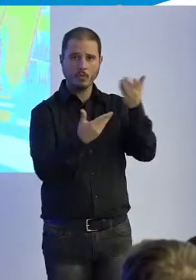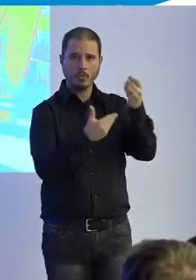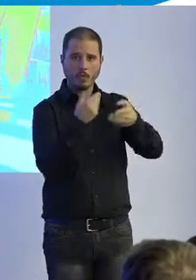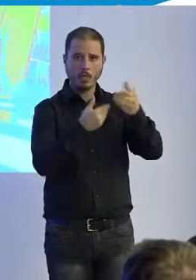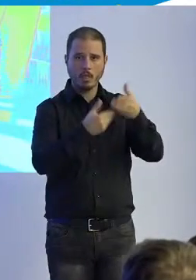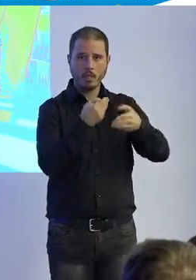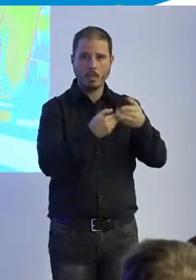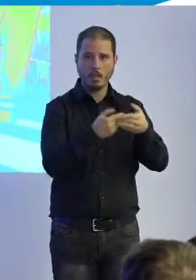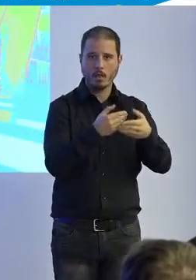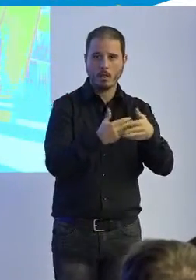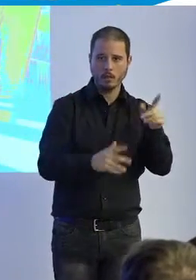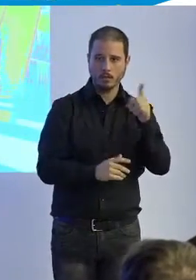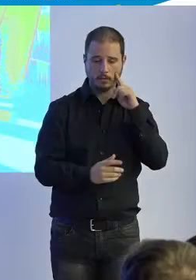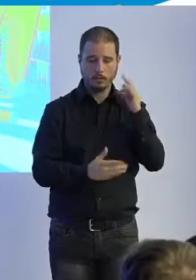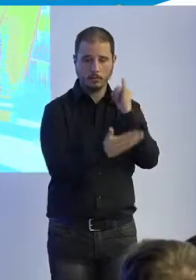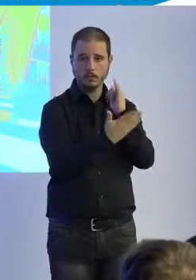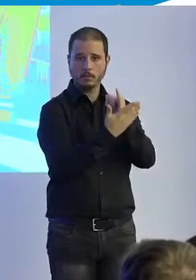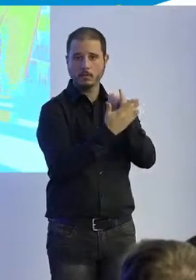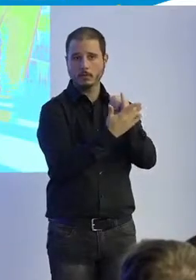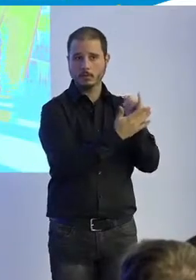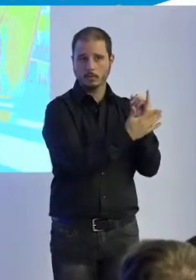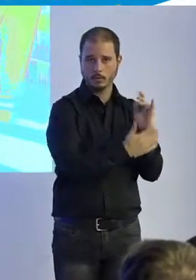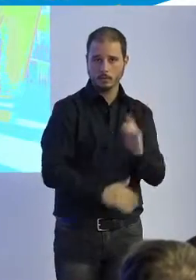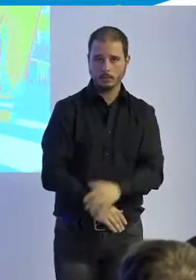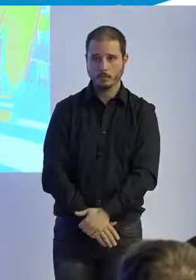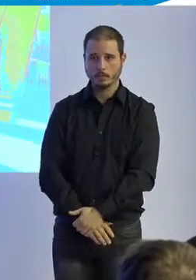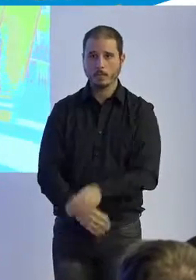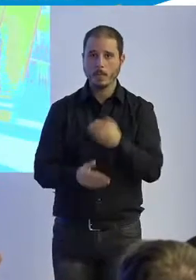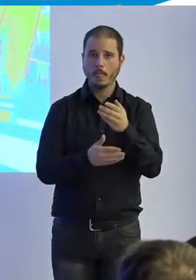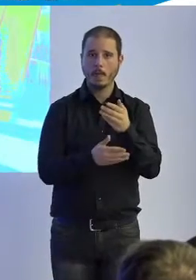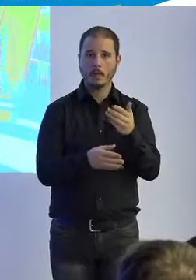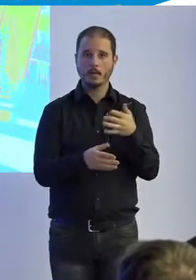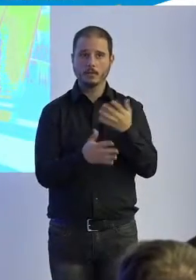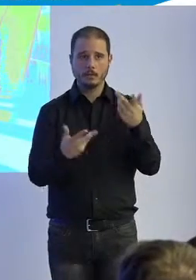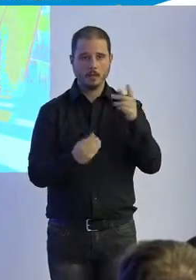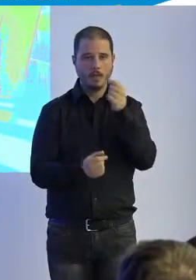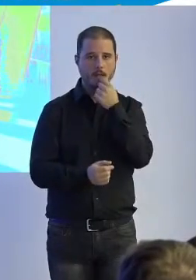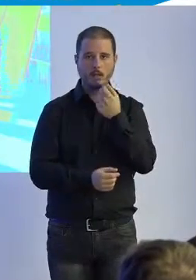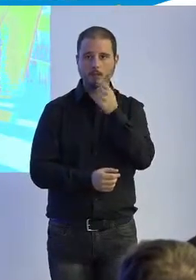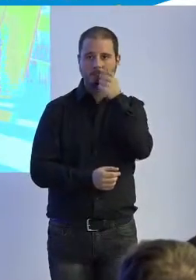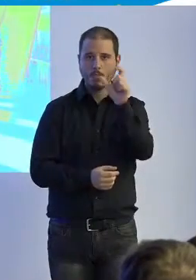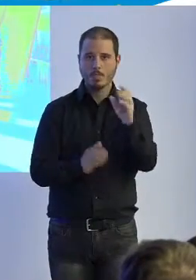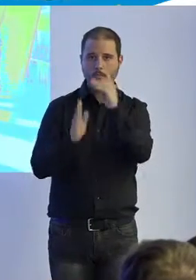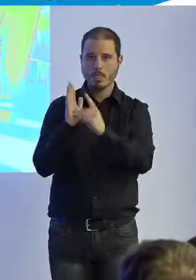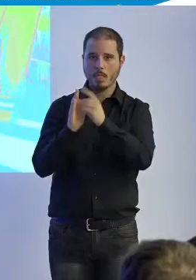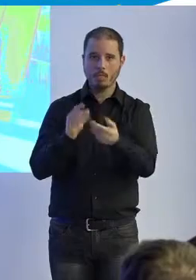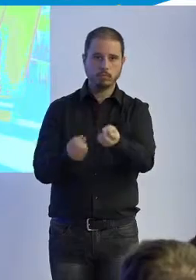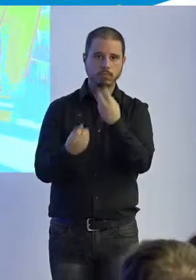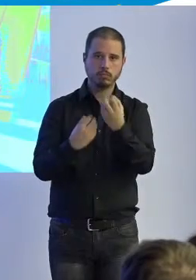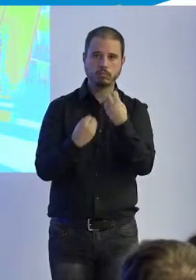tienen algún tipo de problema con accesibilidad. Entonces todo esto está generando muchísimos datos que son muy interesantes a la hora de diseñar